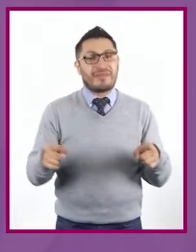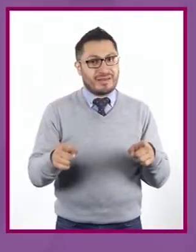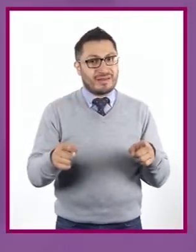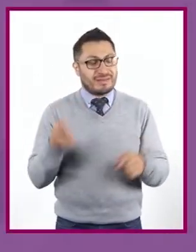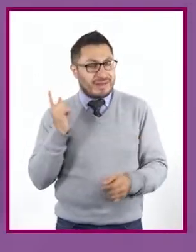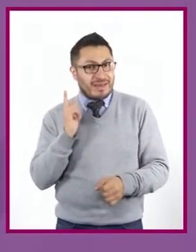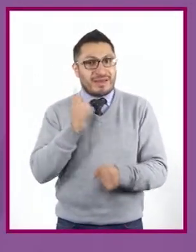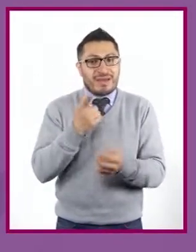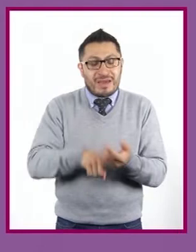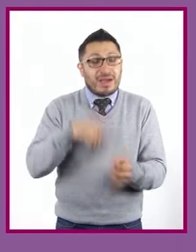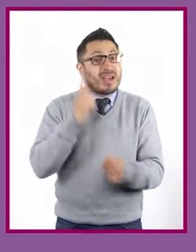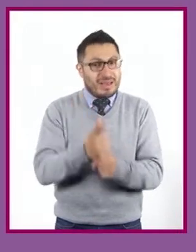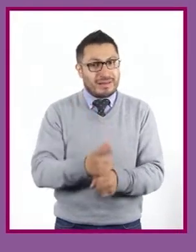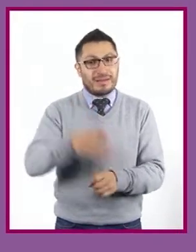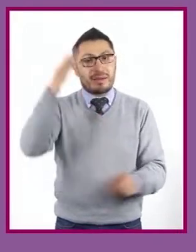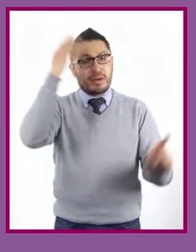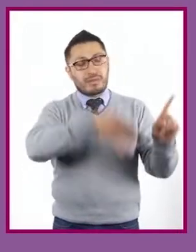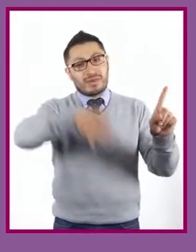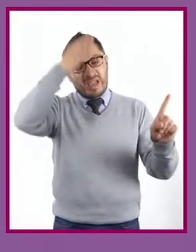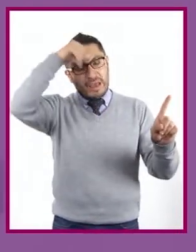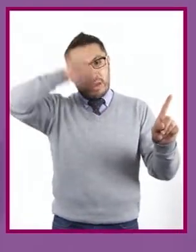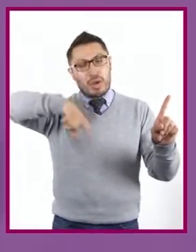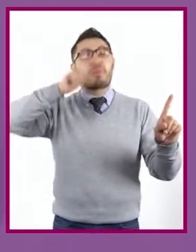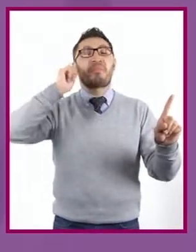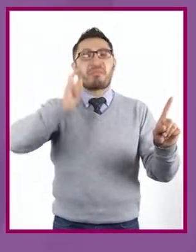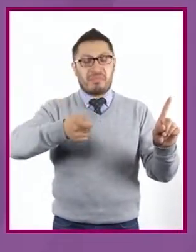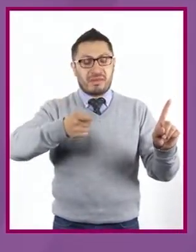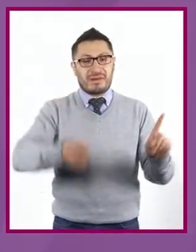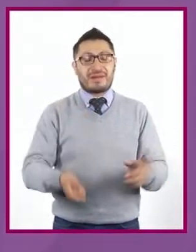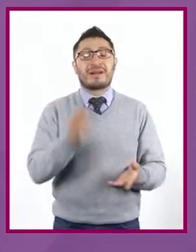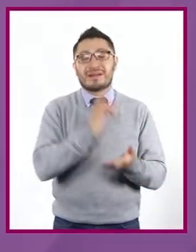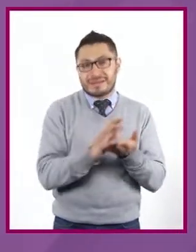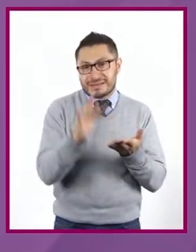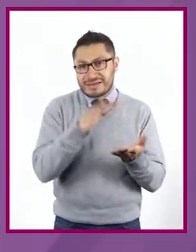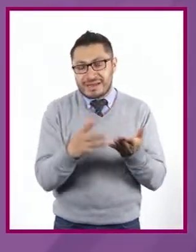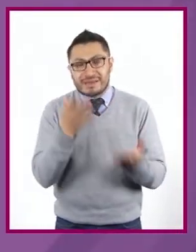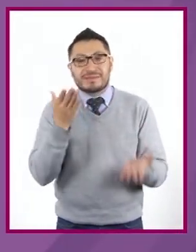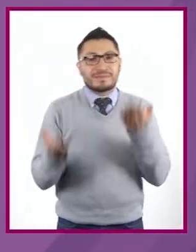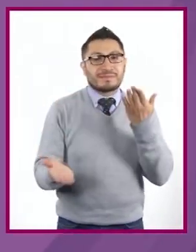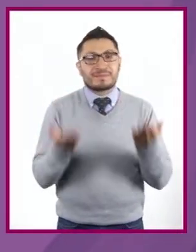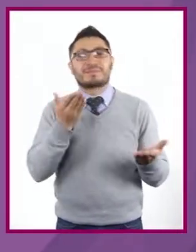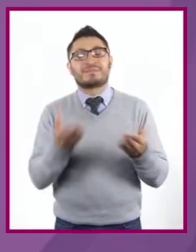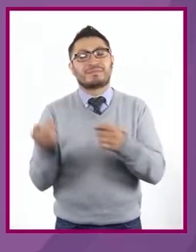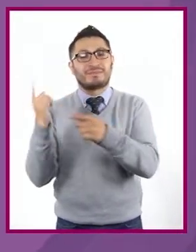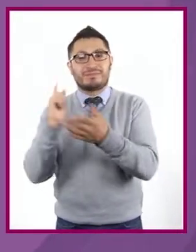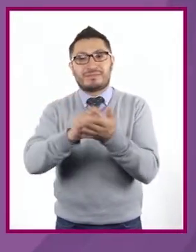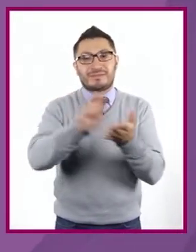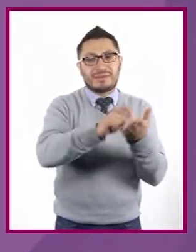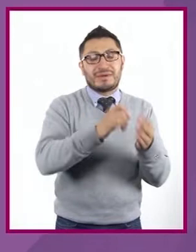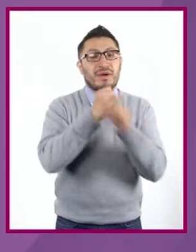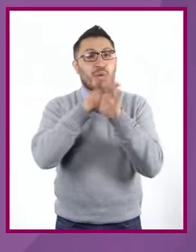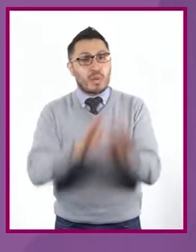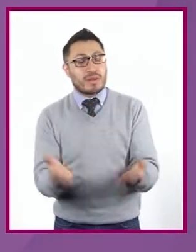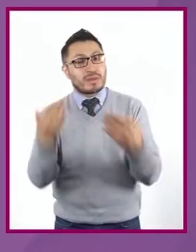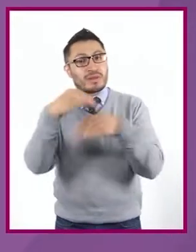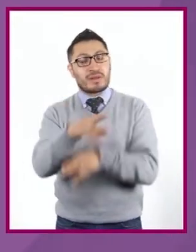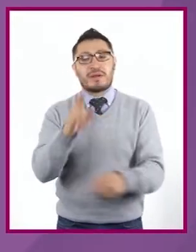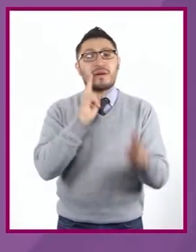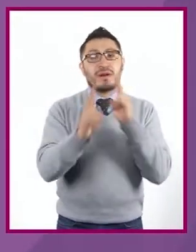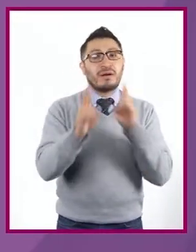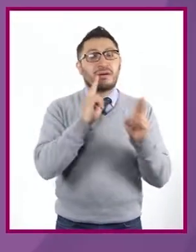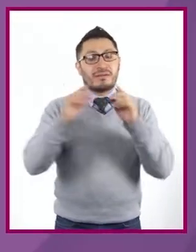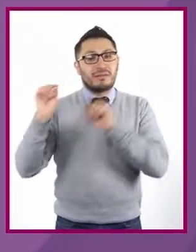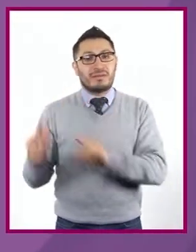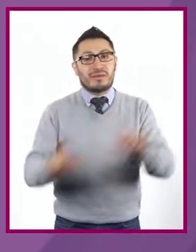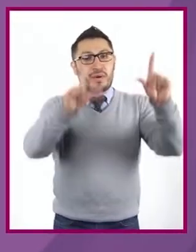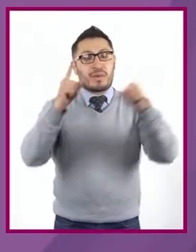El aprendizaje esperado que abordaremos es: lee y compara notas informativas sobre una noticia que se